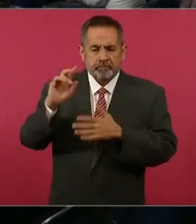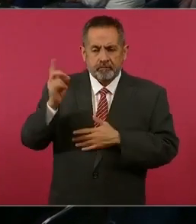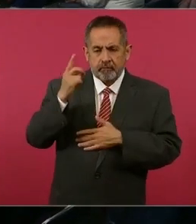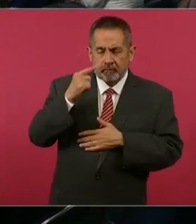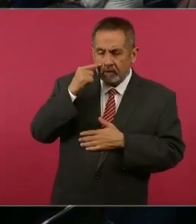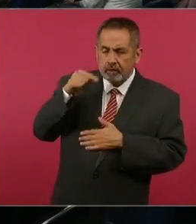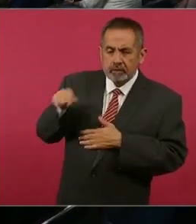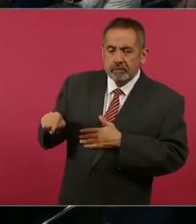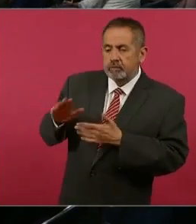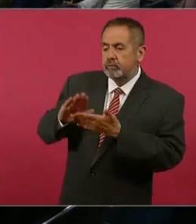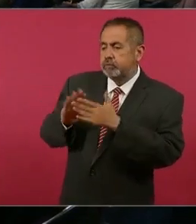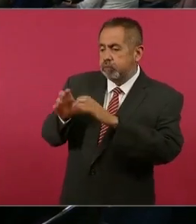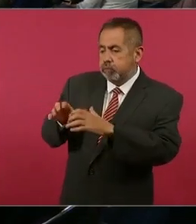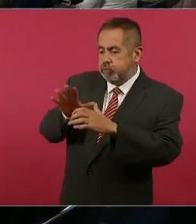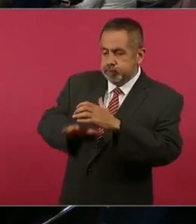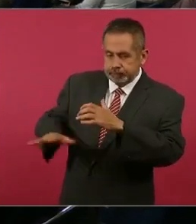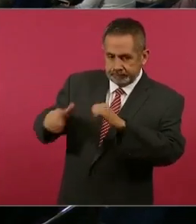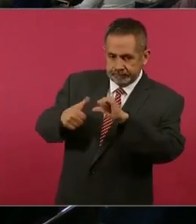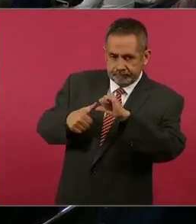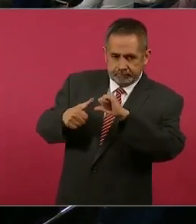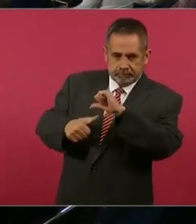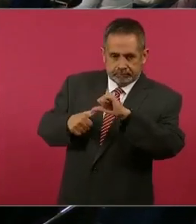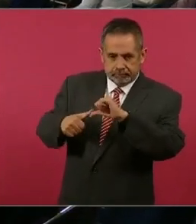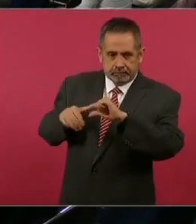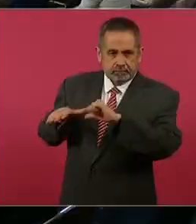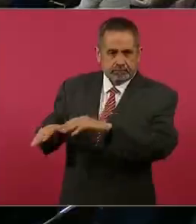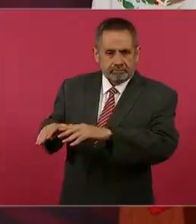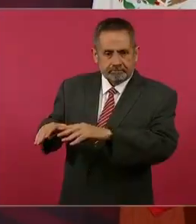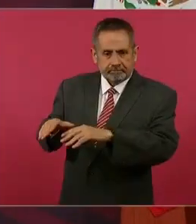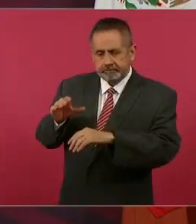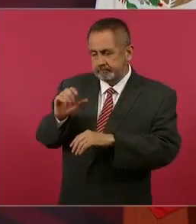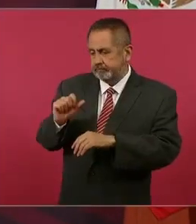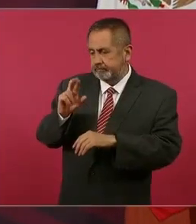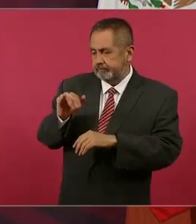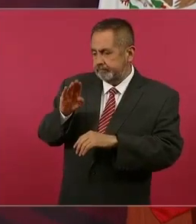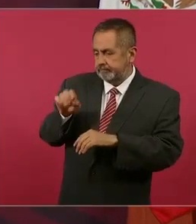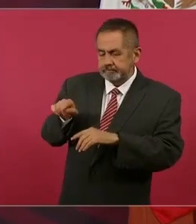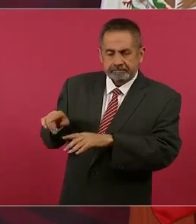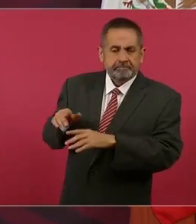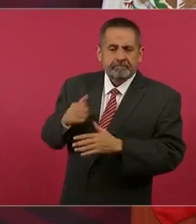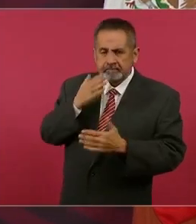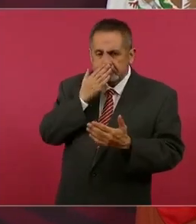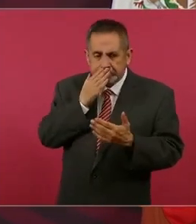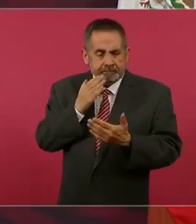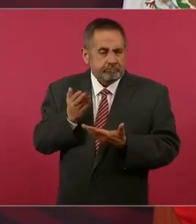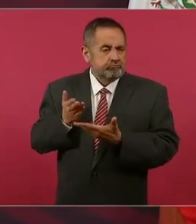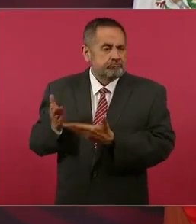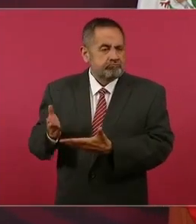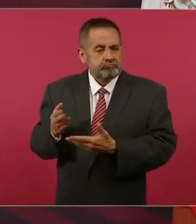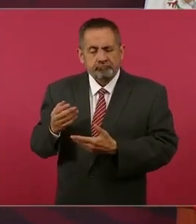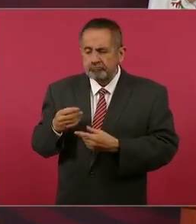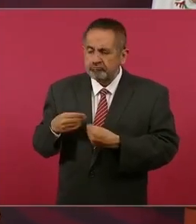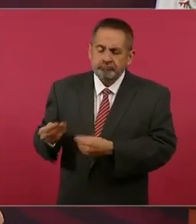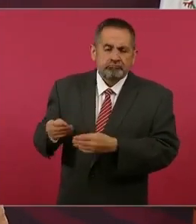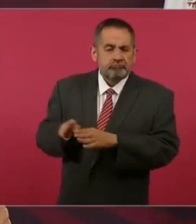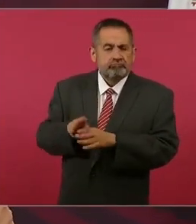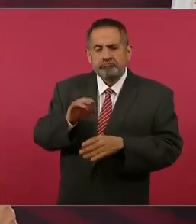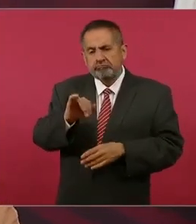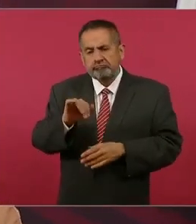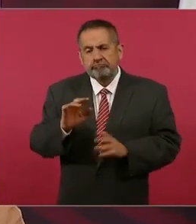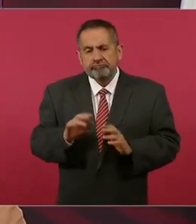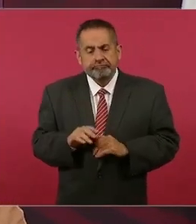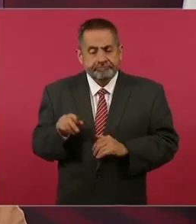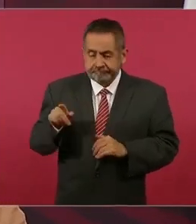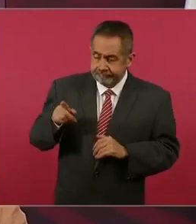en comunidades de Centroamérica y del Caribe, y se les está planteando